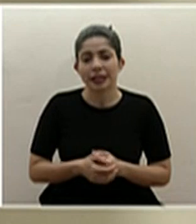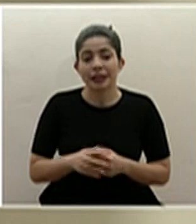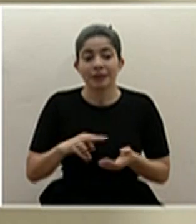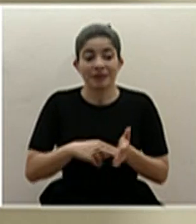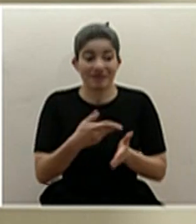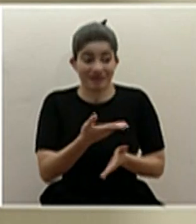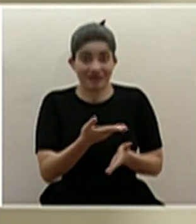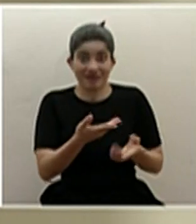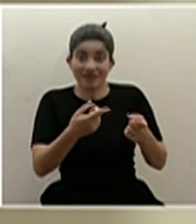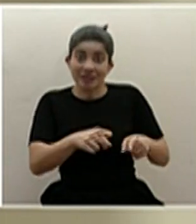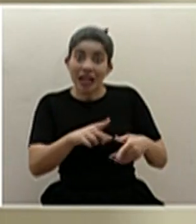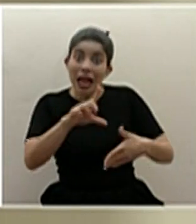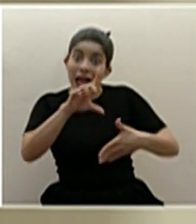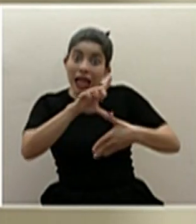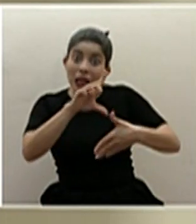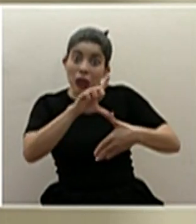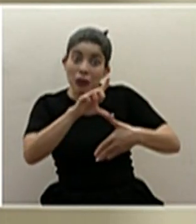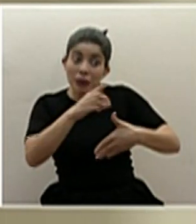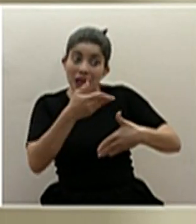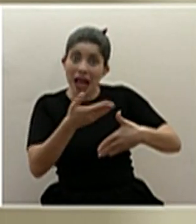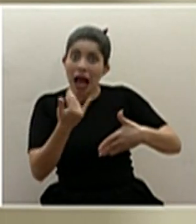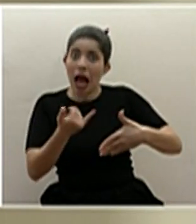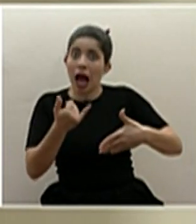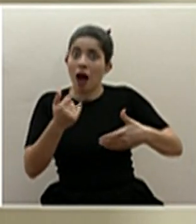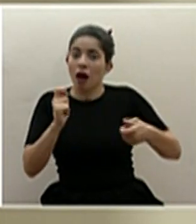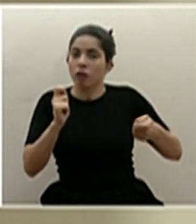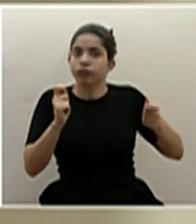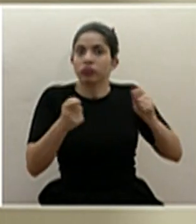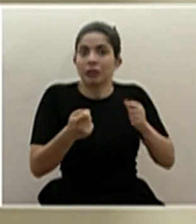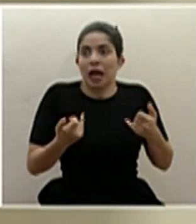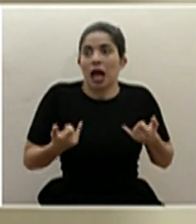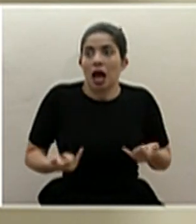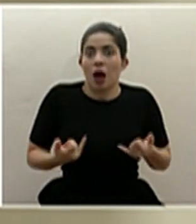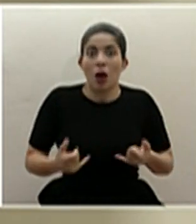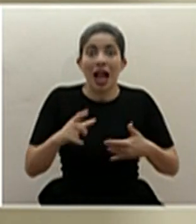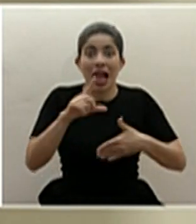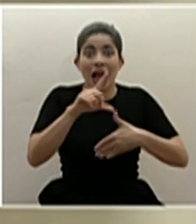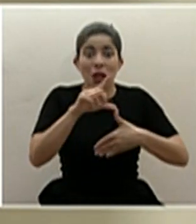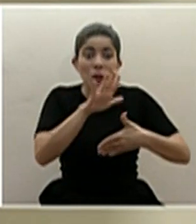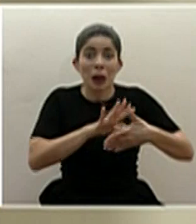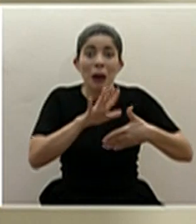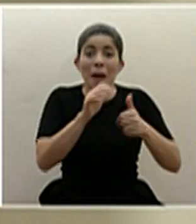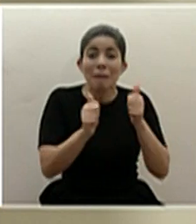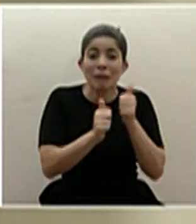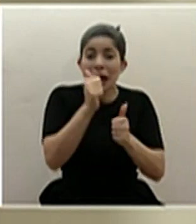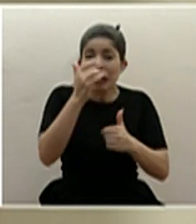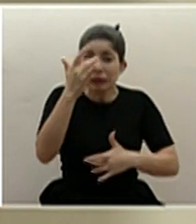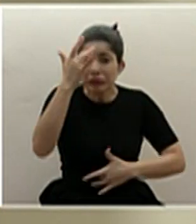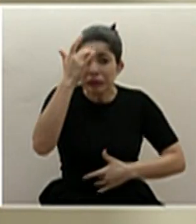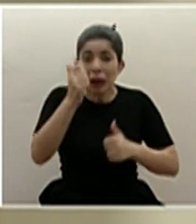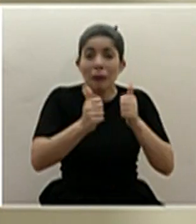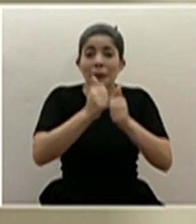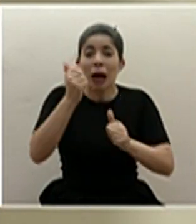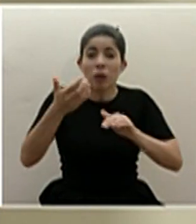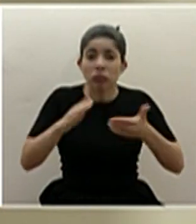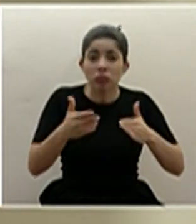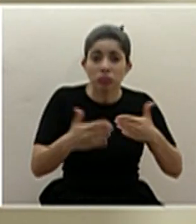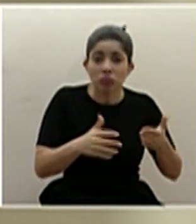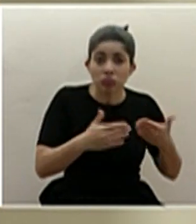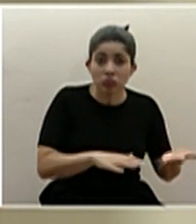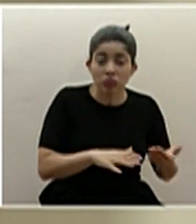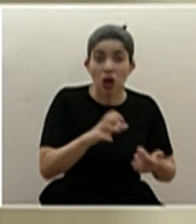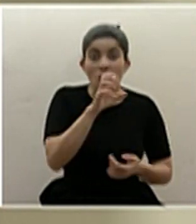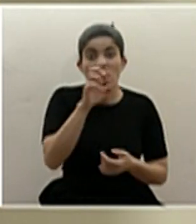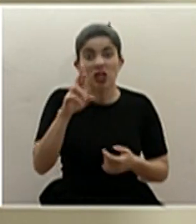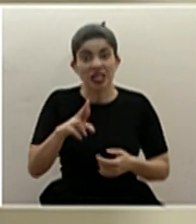este hecho de que Latinoamérica se ha convertido hoy en día en el lugar en donde hay más casos, en donde hay más muertes y que